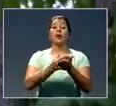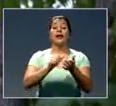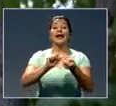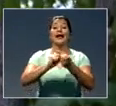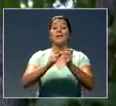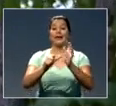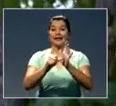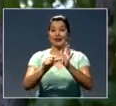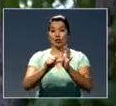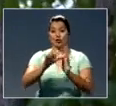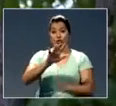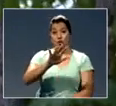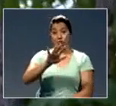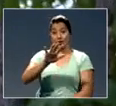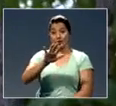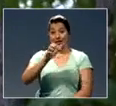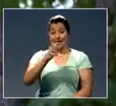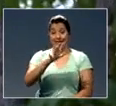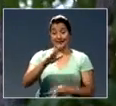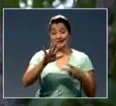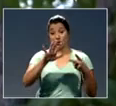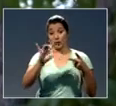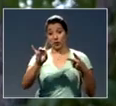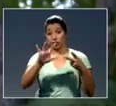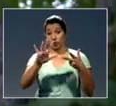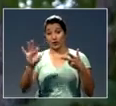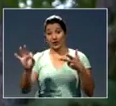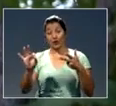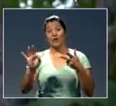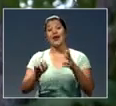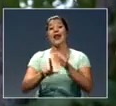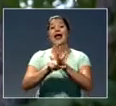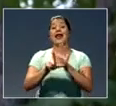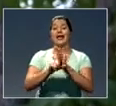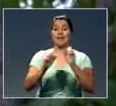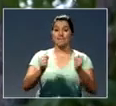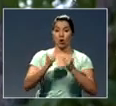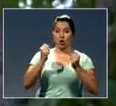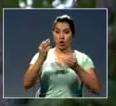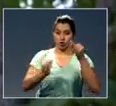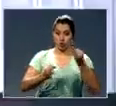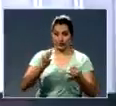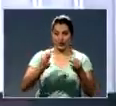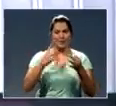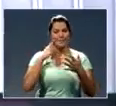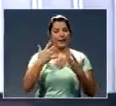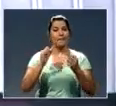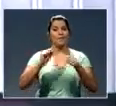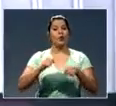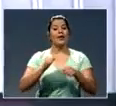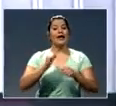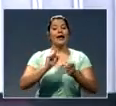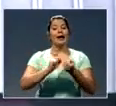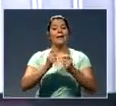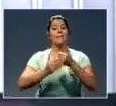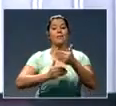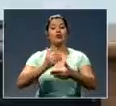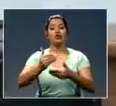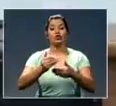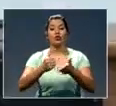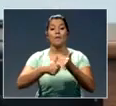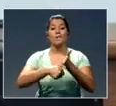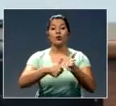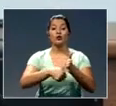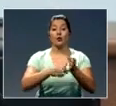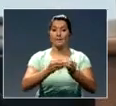58, 59 y 62 de la Ley Orgánica del Poder Judicial para el establecimiento de una votación transparente y pública en el seno de la Corte,